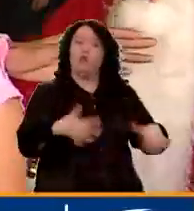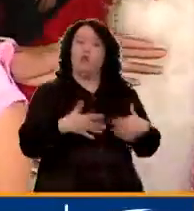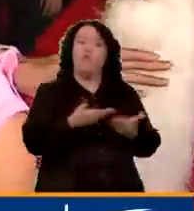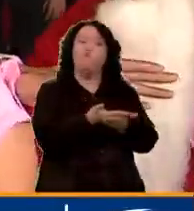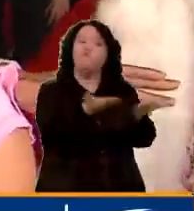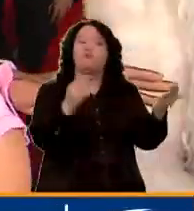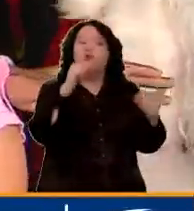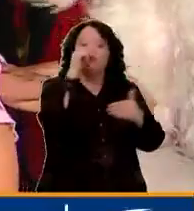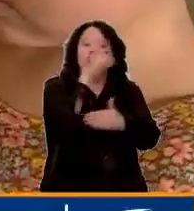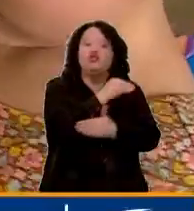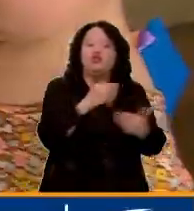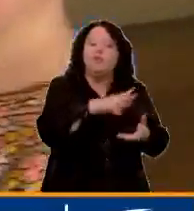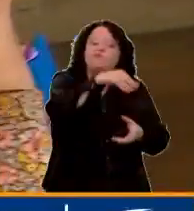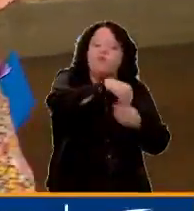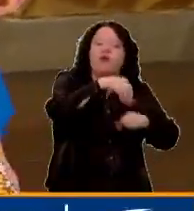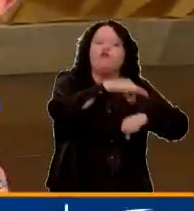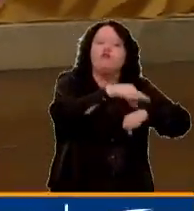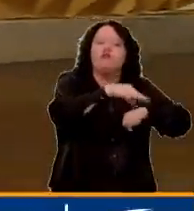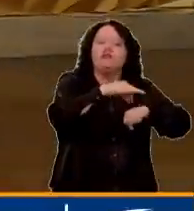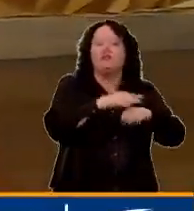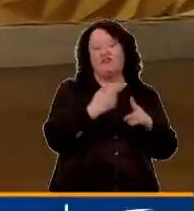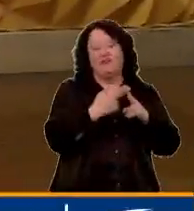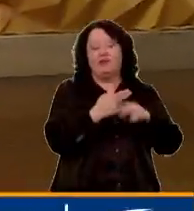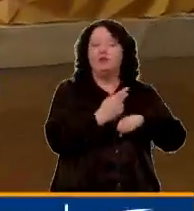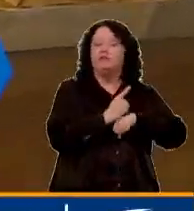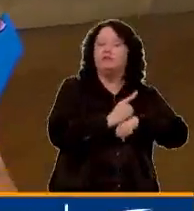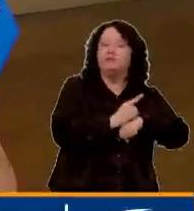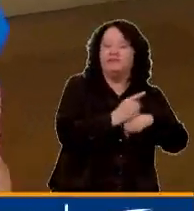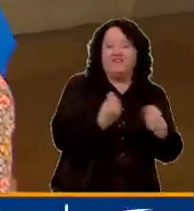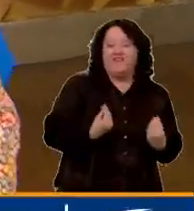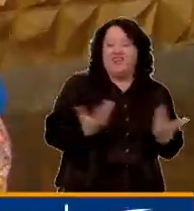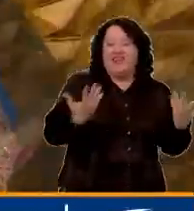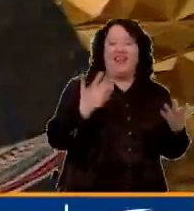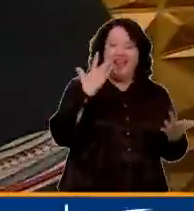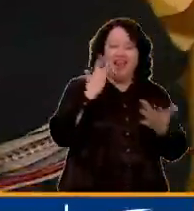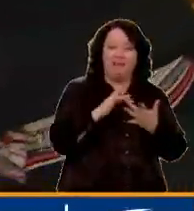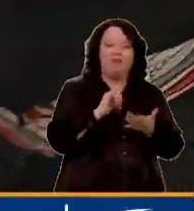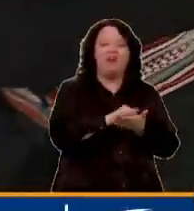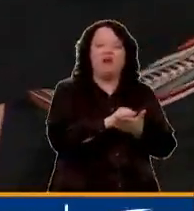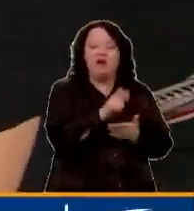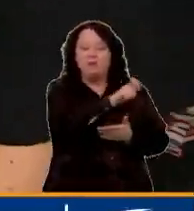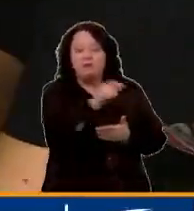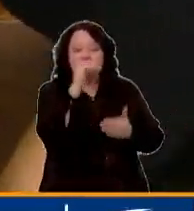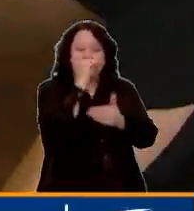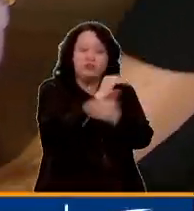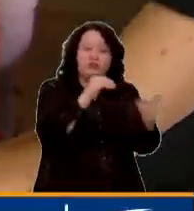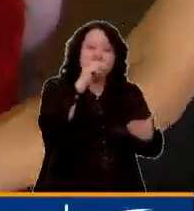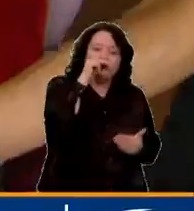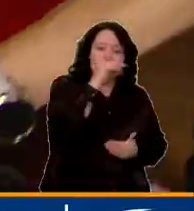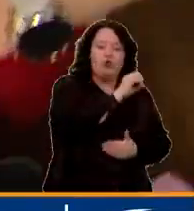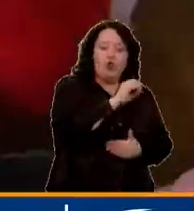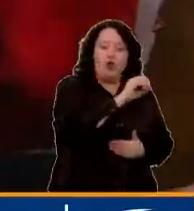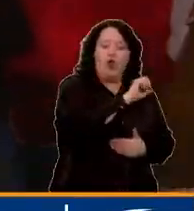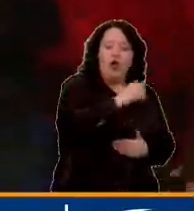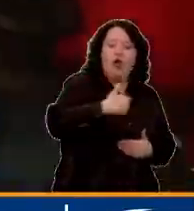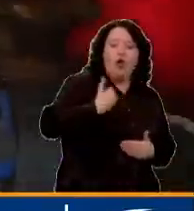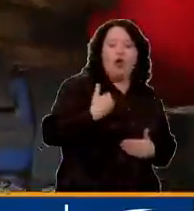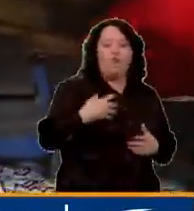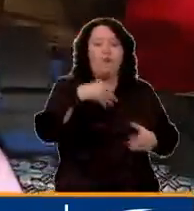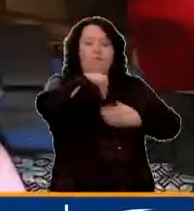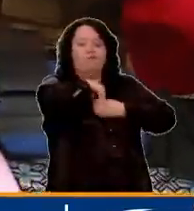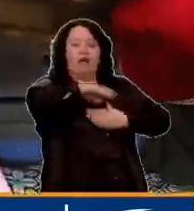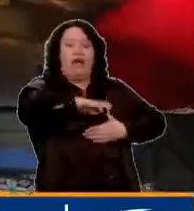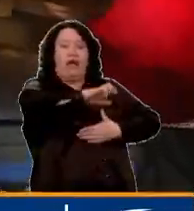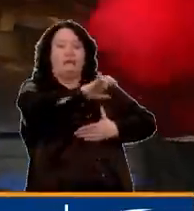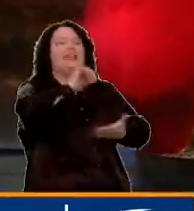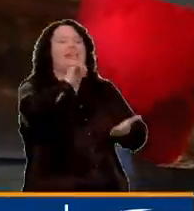niños que hacen parte de la Fundación Segundos de Vida, una fundación que asiste a niños, niñas y adolescentes que han sido diagnosticados con cáncer.